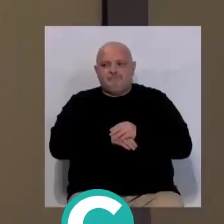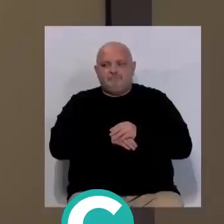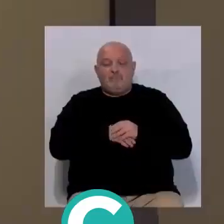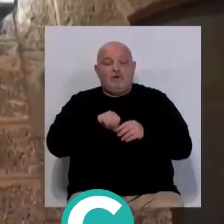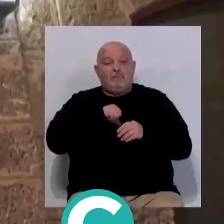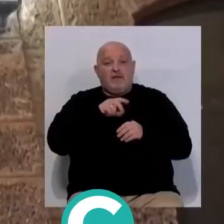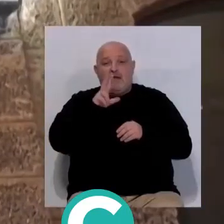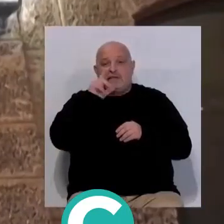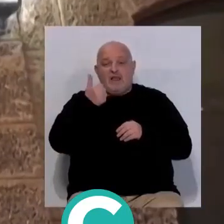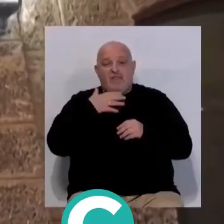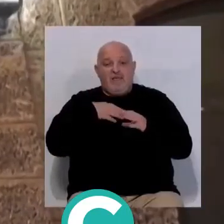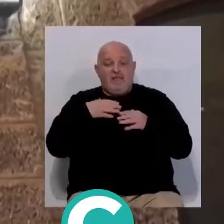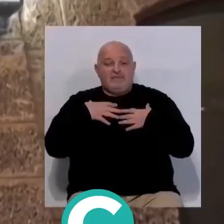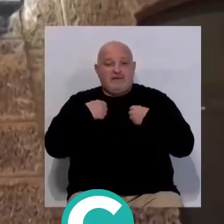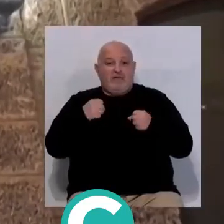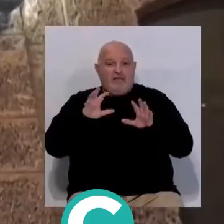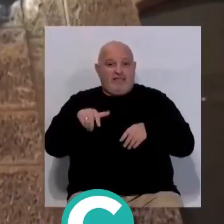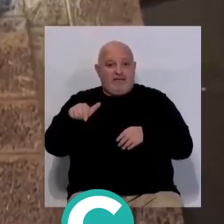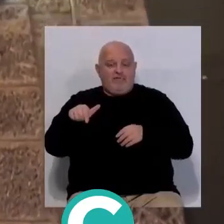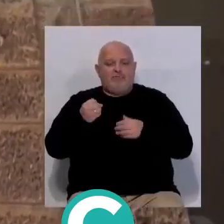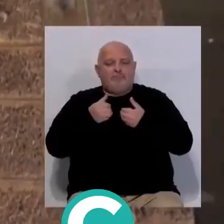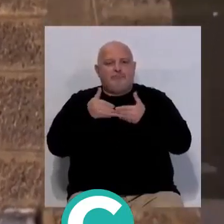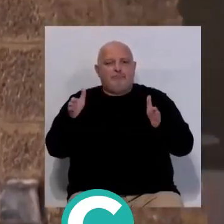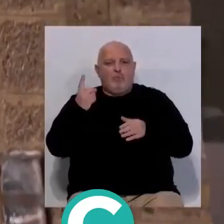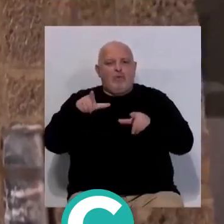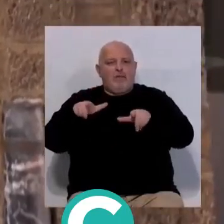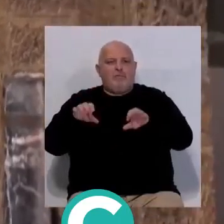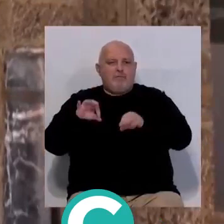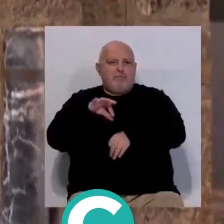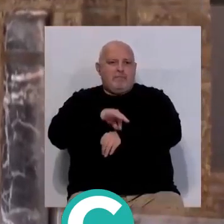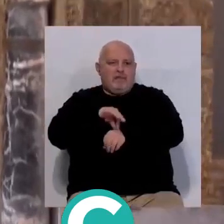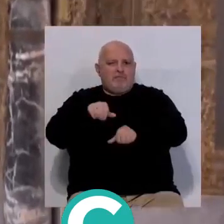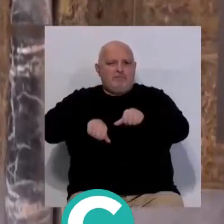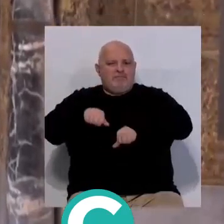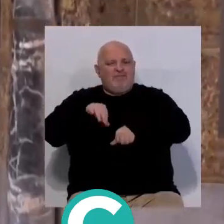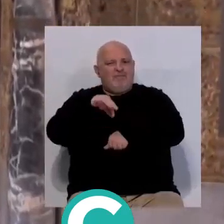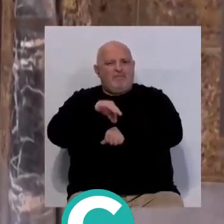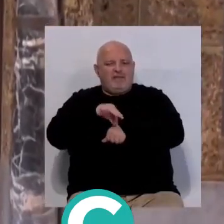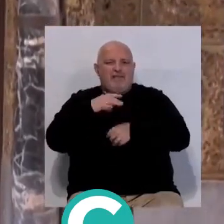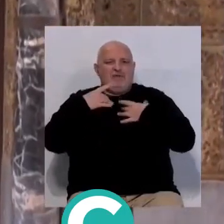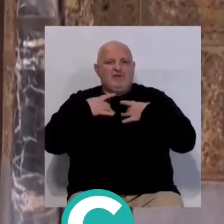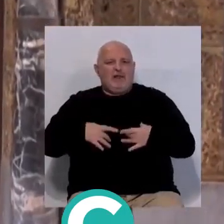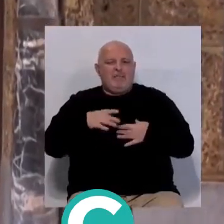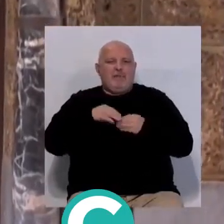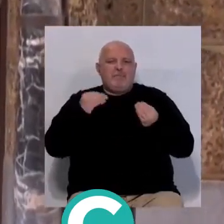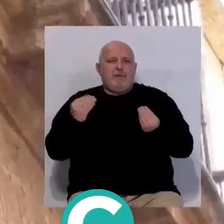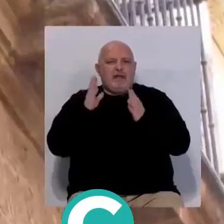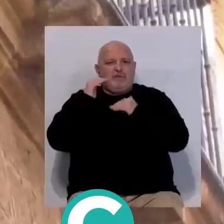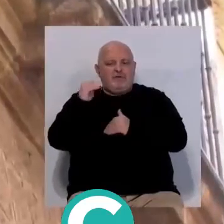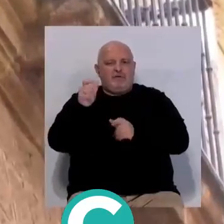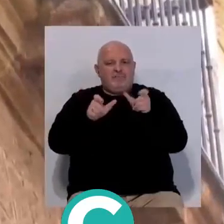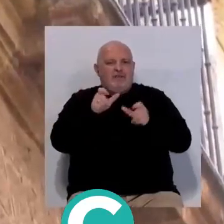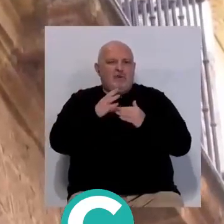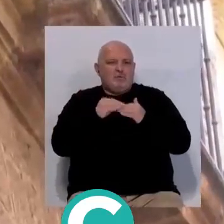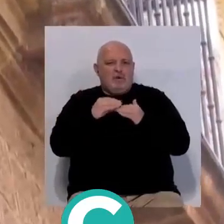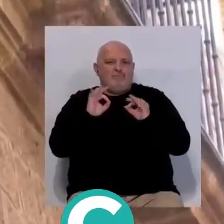El Hospital HLA La Salud de Cádiz ha activado una unidad médico-quirúrgica de enfermedades torácicas para la mejor atención de los